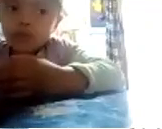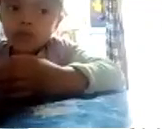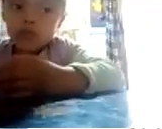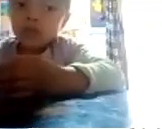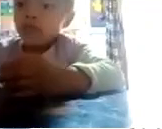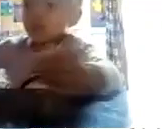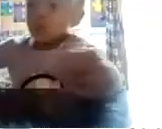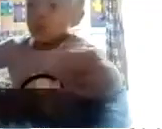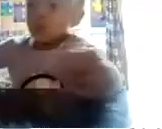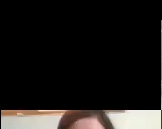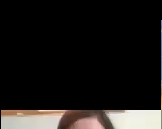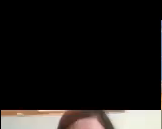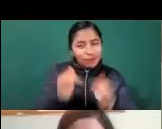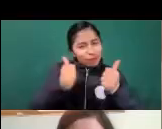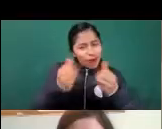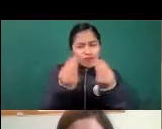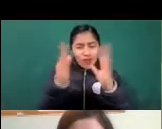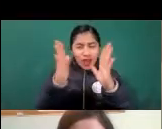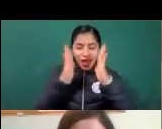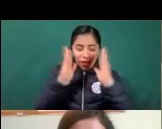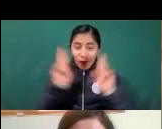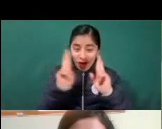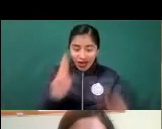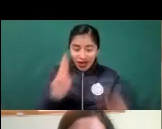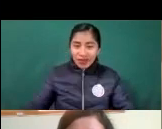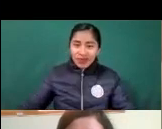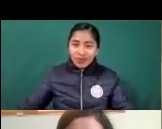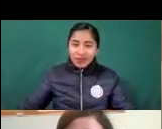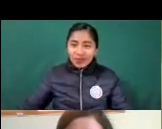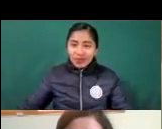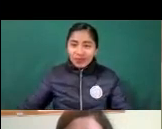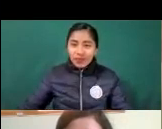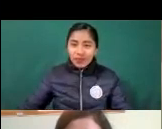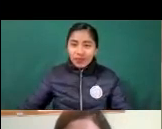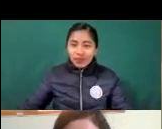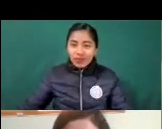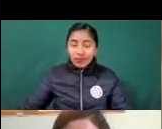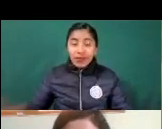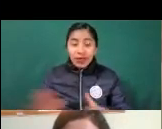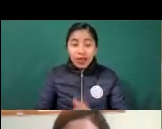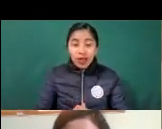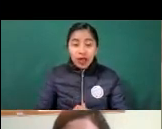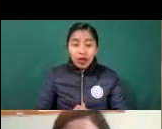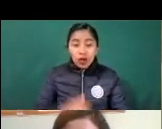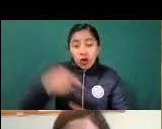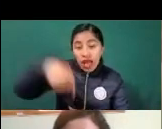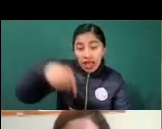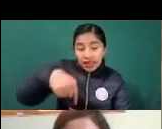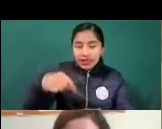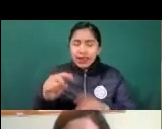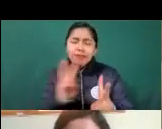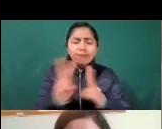Amiguitos, aplausos por favor. Realmente lo que se habló acá, lo que profe